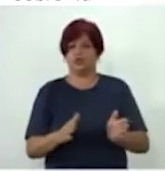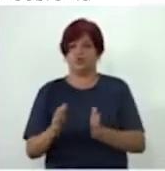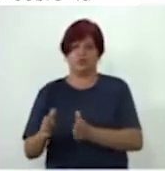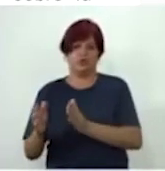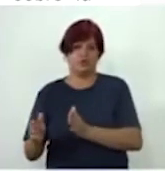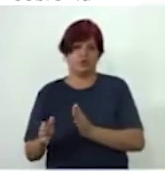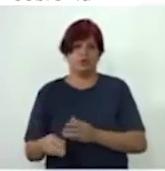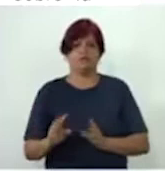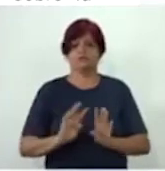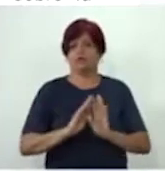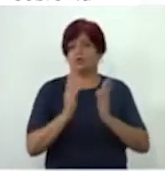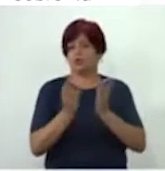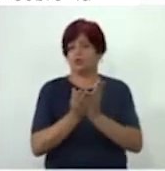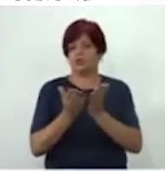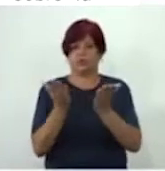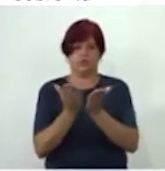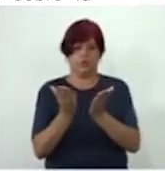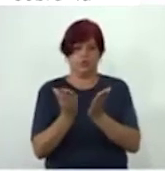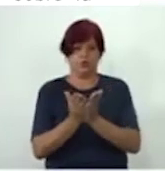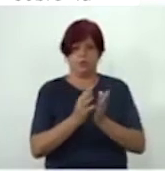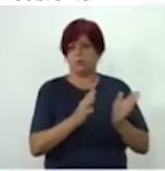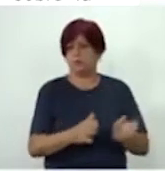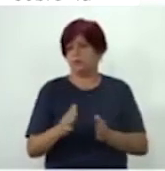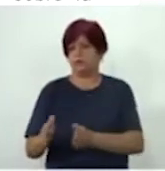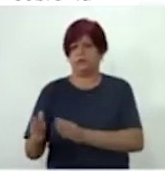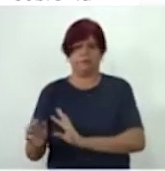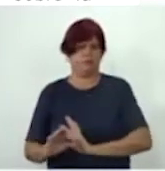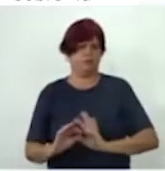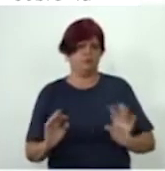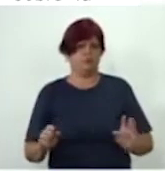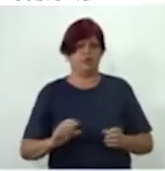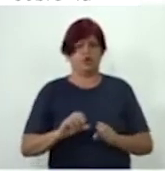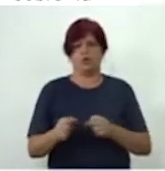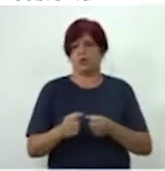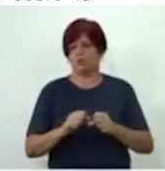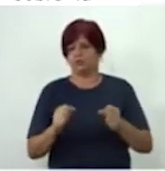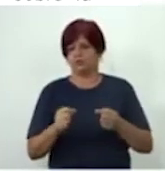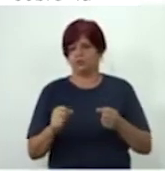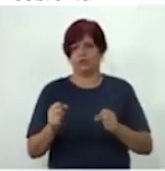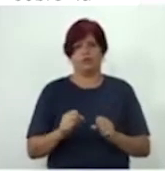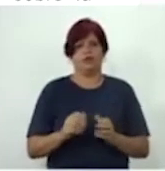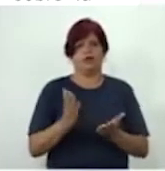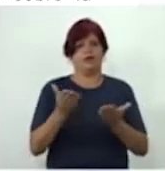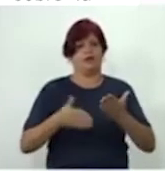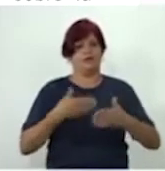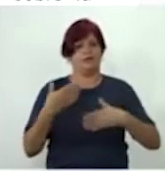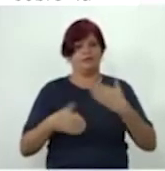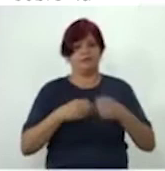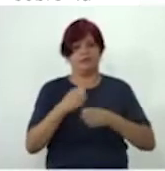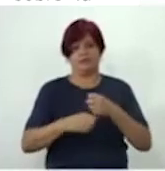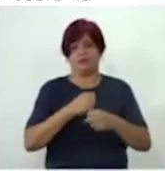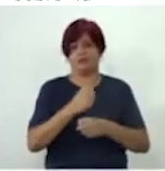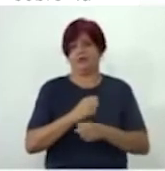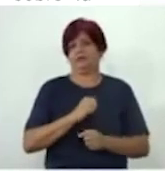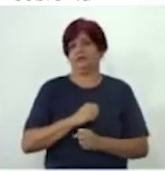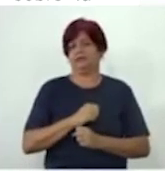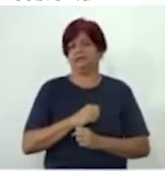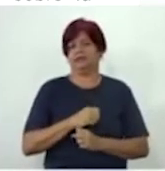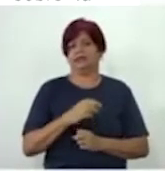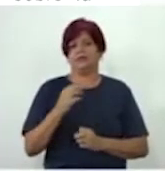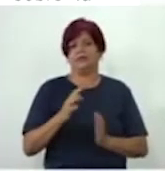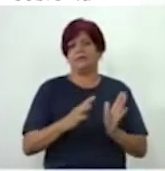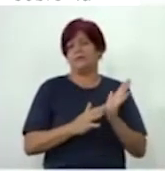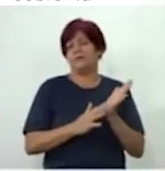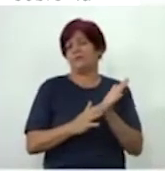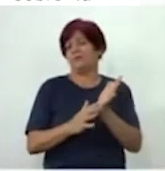materiales docentes, ordenar el puesto de trabajo, controlar y valorar la actividad que realizan, así como